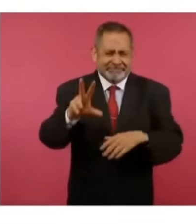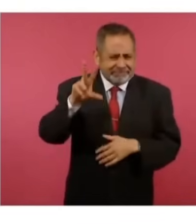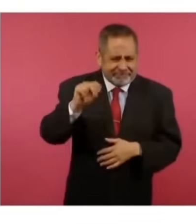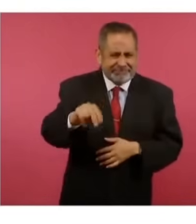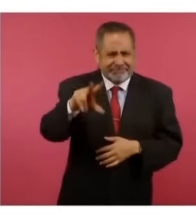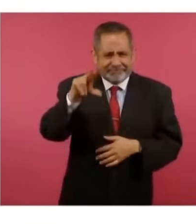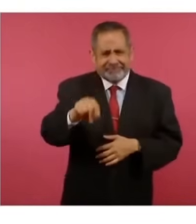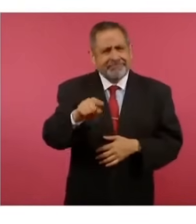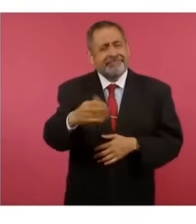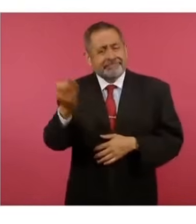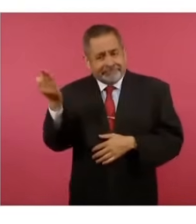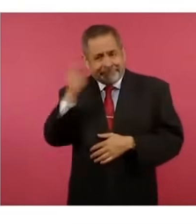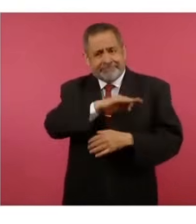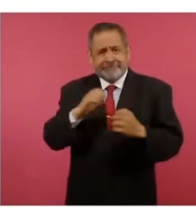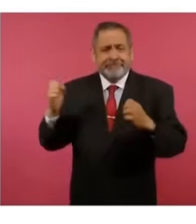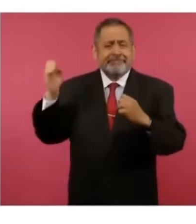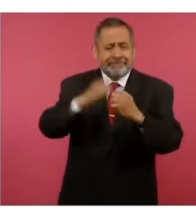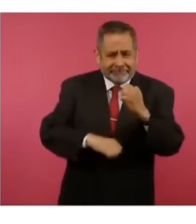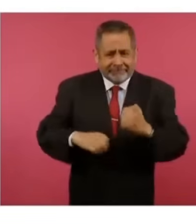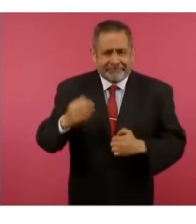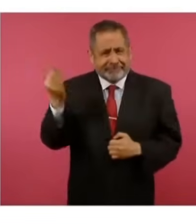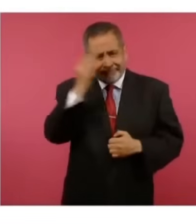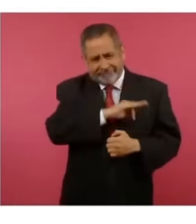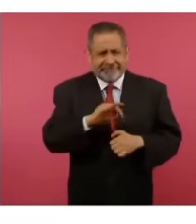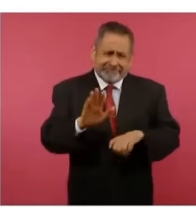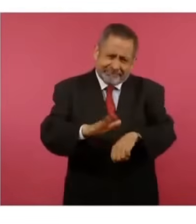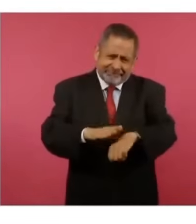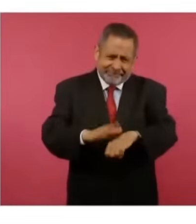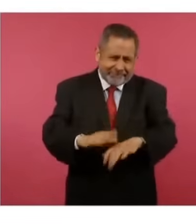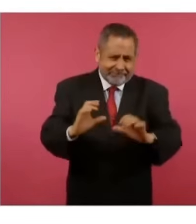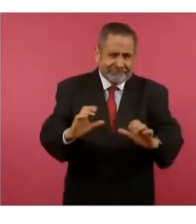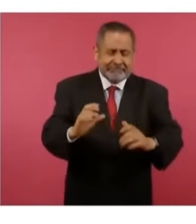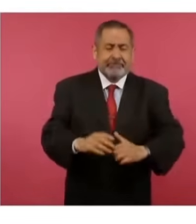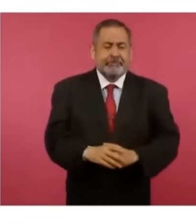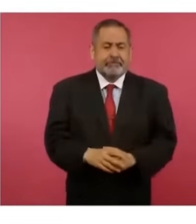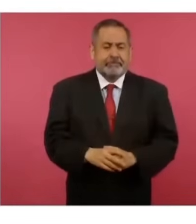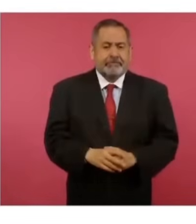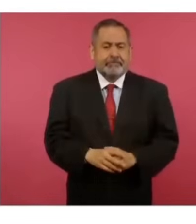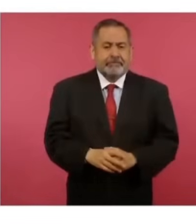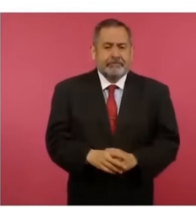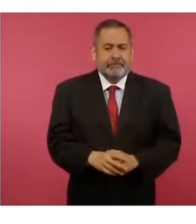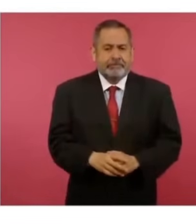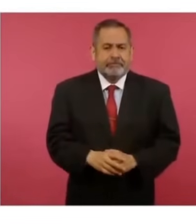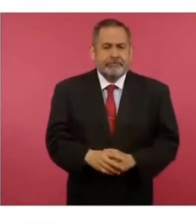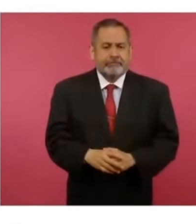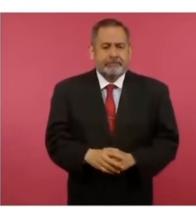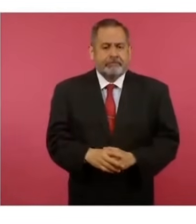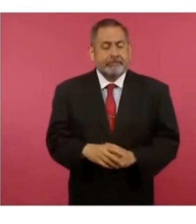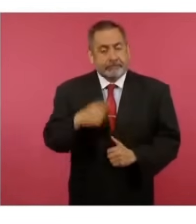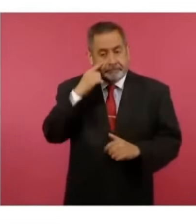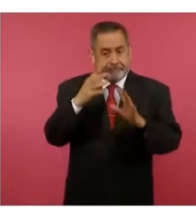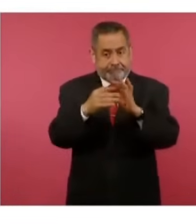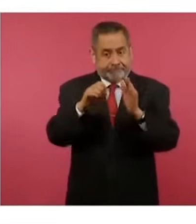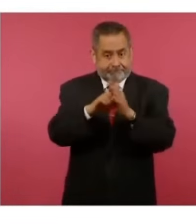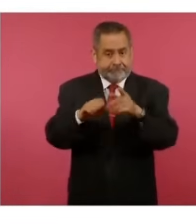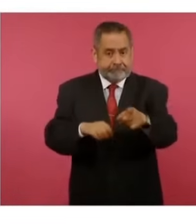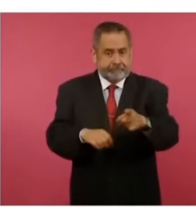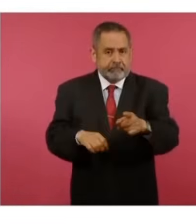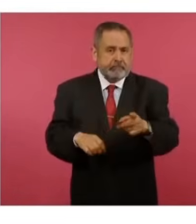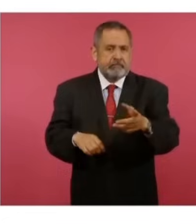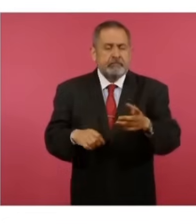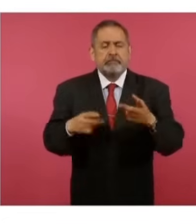estafa. Aquí, cuando el usuario se registra, repito, no lo hagan, pero este es un ejemplo, una persona